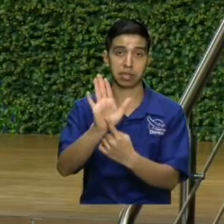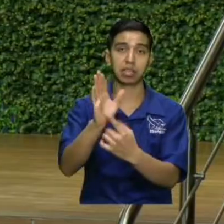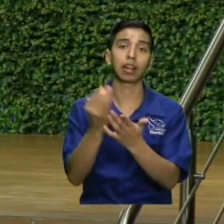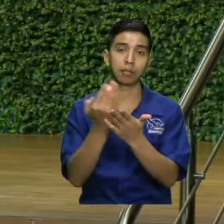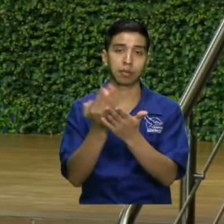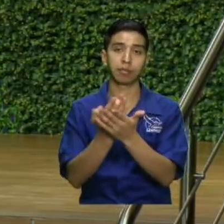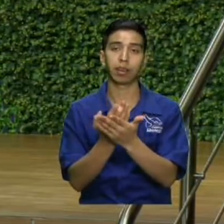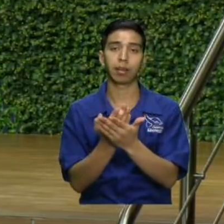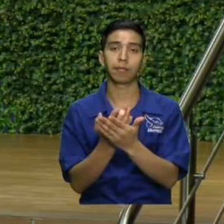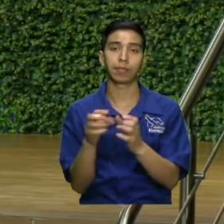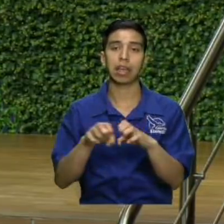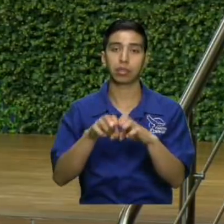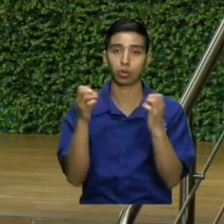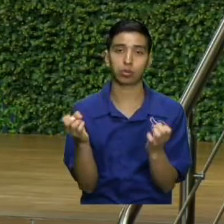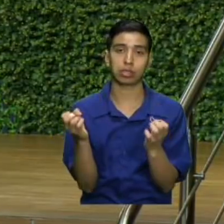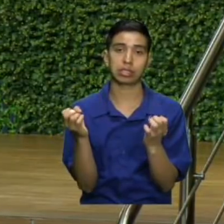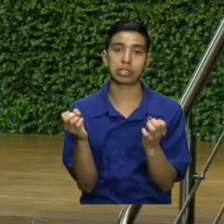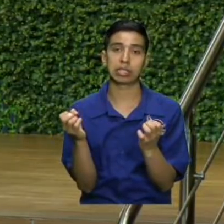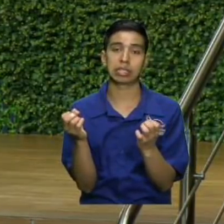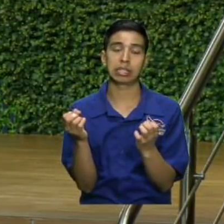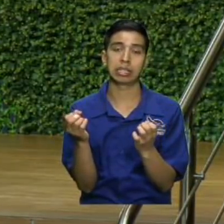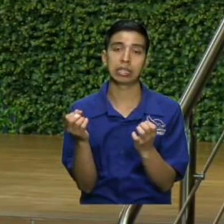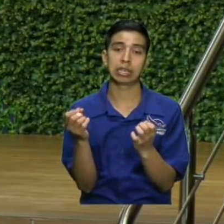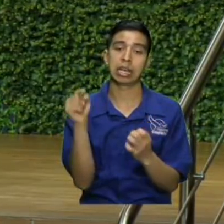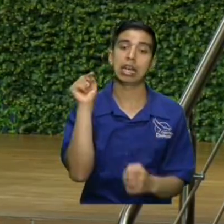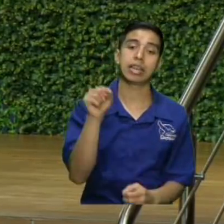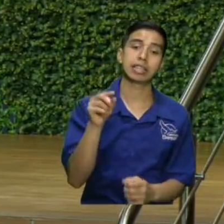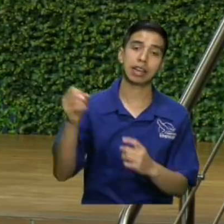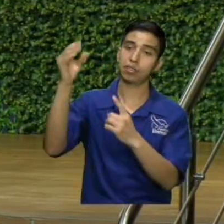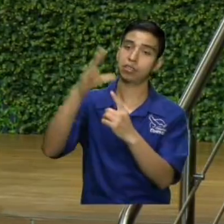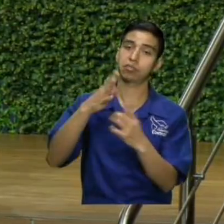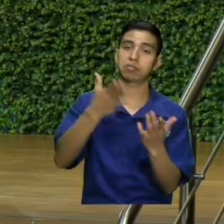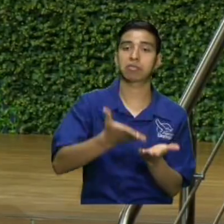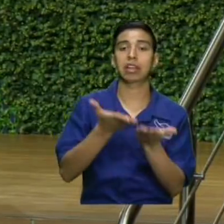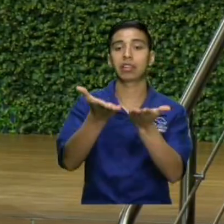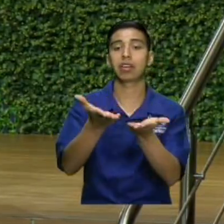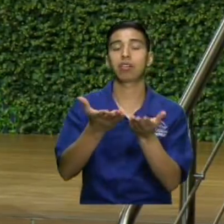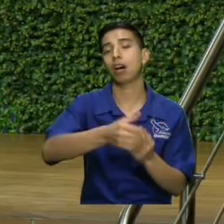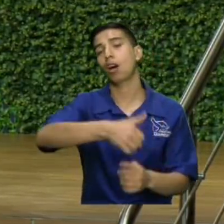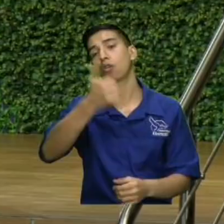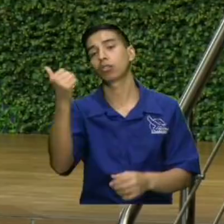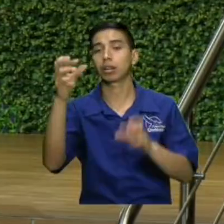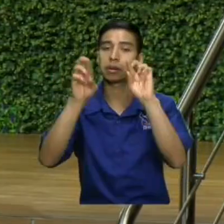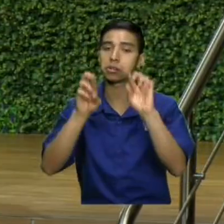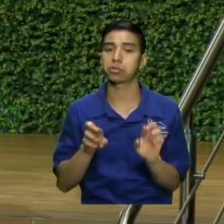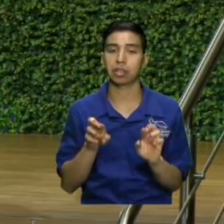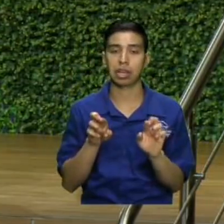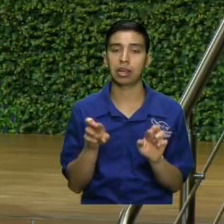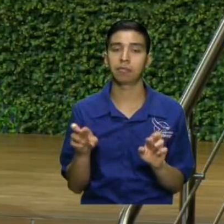Entonces, se los dieron a otros. Y no se lo dieron ni al segundo ni al tercero.